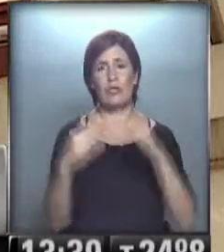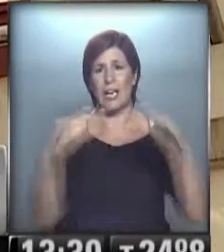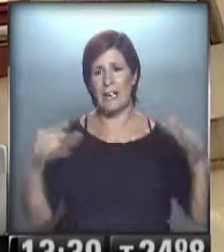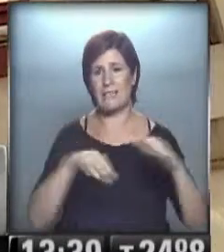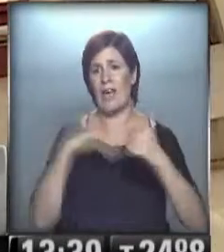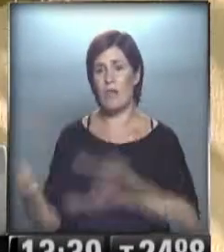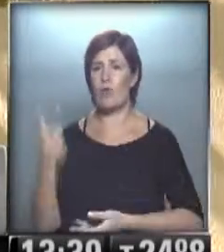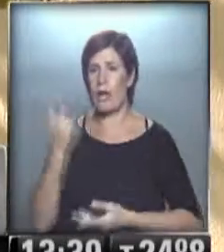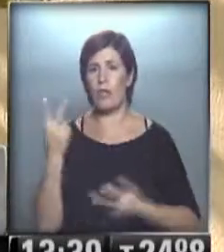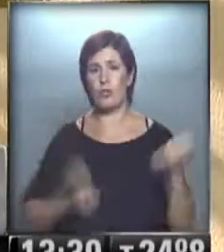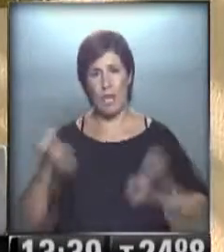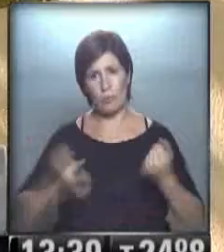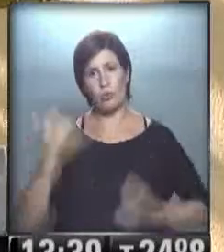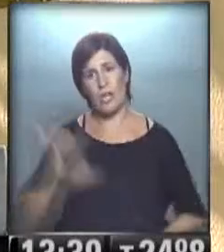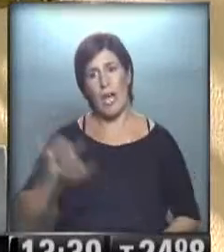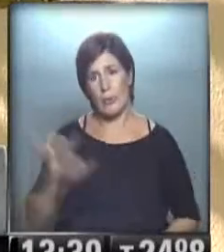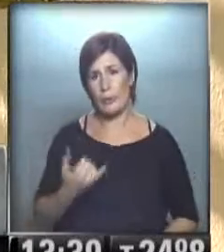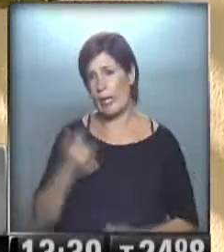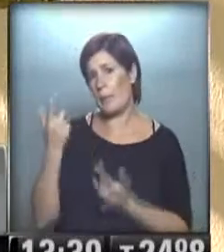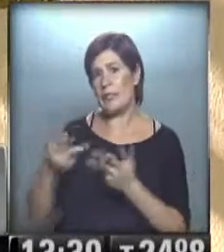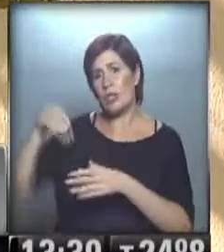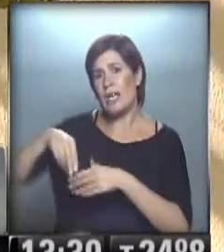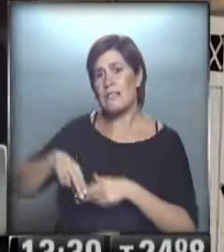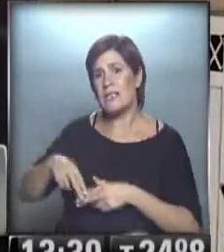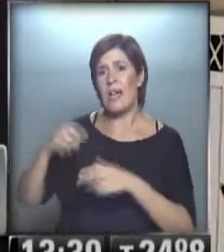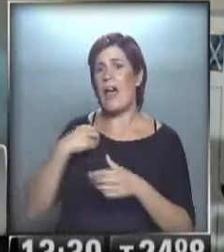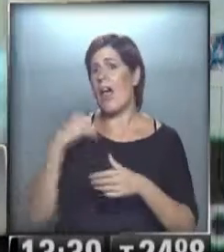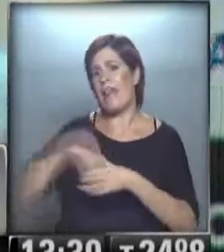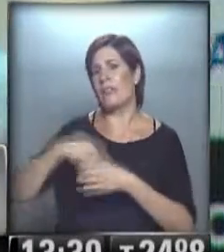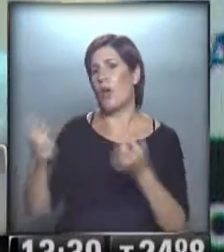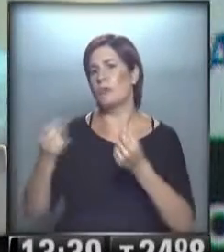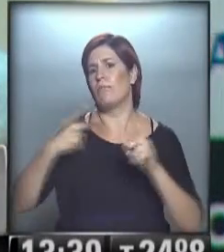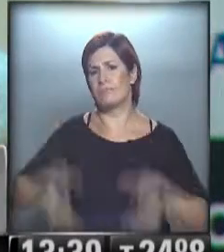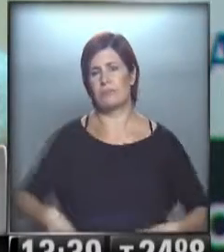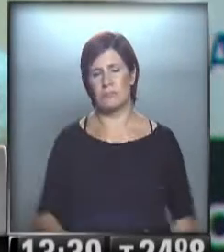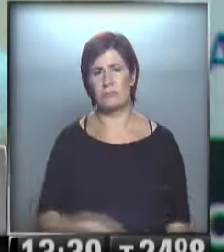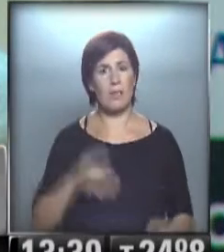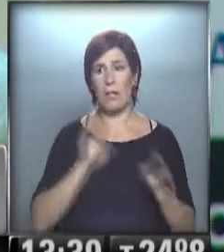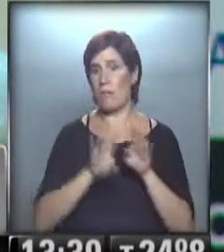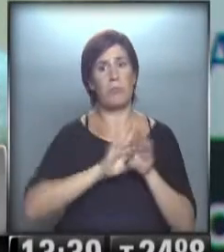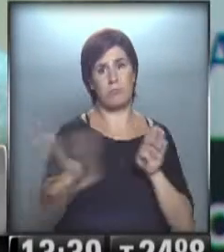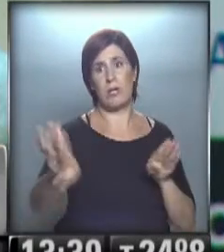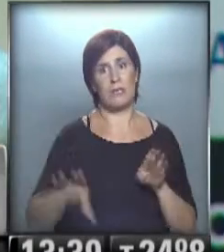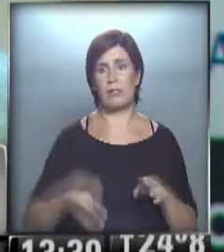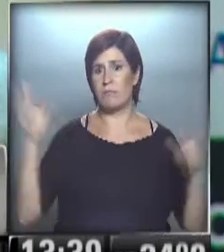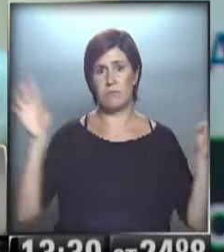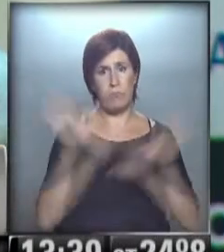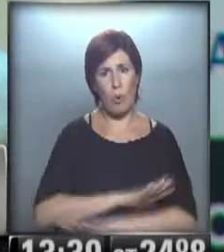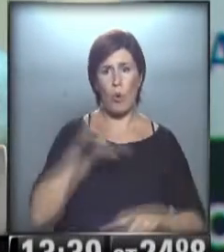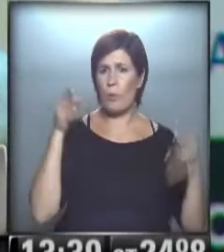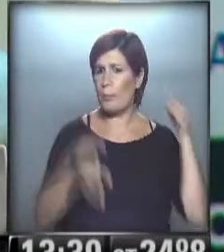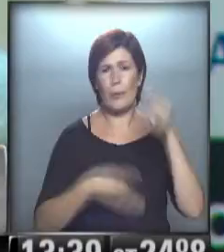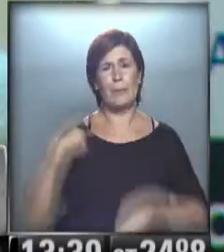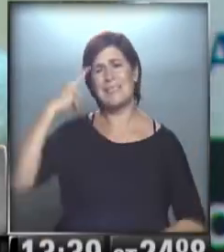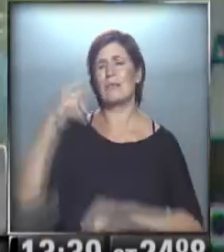dos auto no sé la gente que había fuera de repente abrieron la puerta y aparecieron y pensábamos que eran